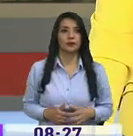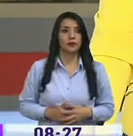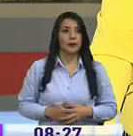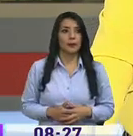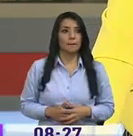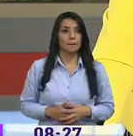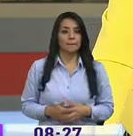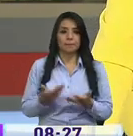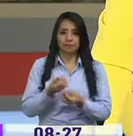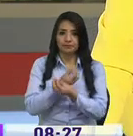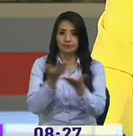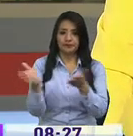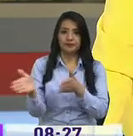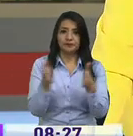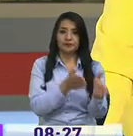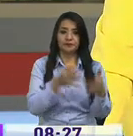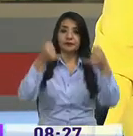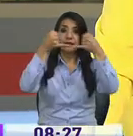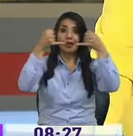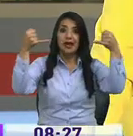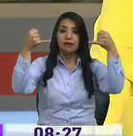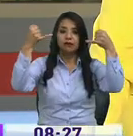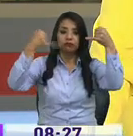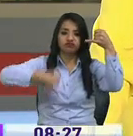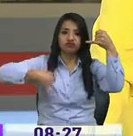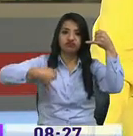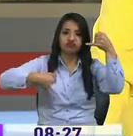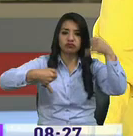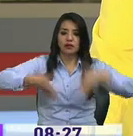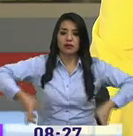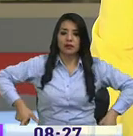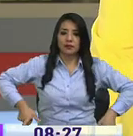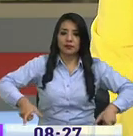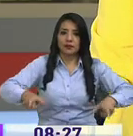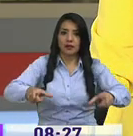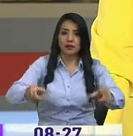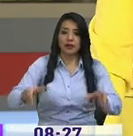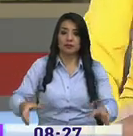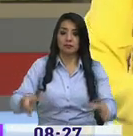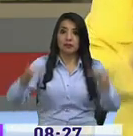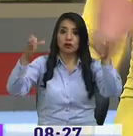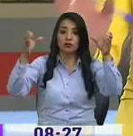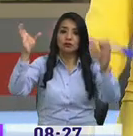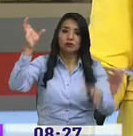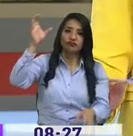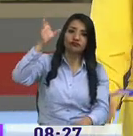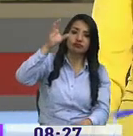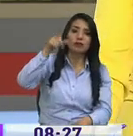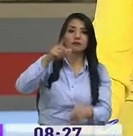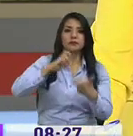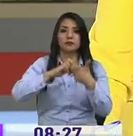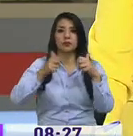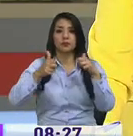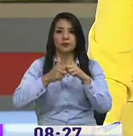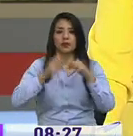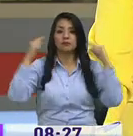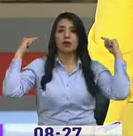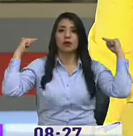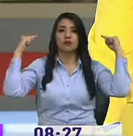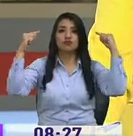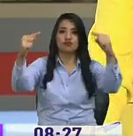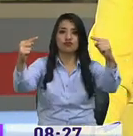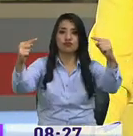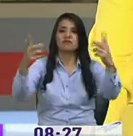Ahora les contamos que cables cortados, caídos en las veredas y postes inclinados son algunos de los problemas en el tendido eléctrico del sector